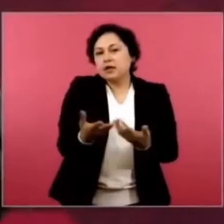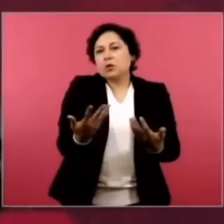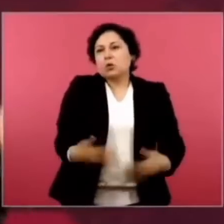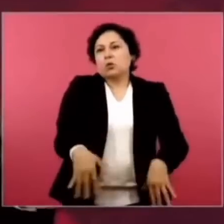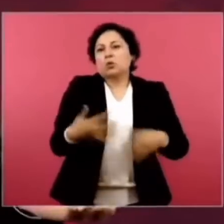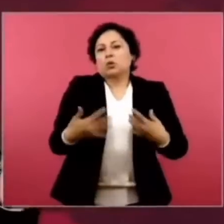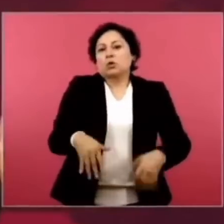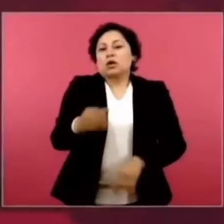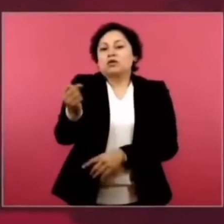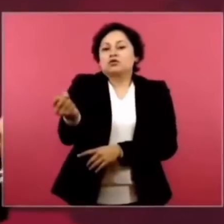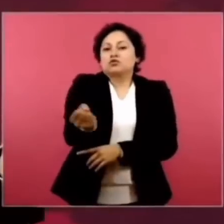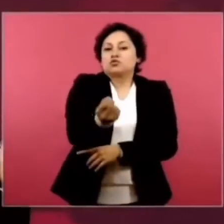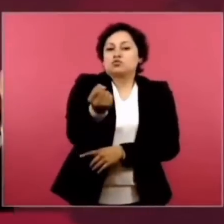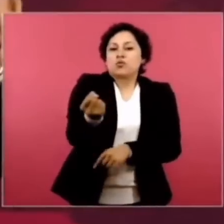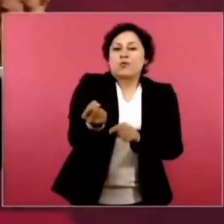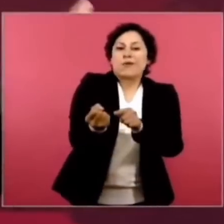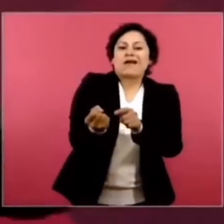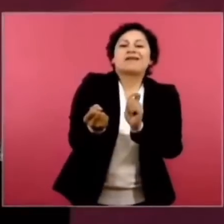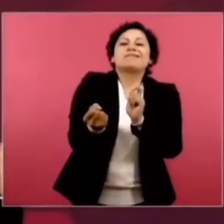tenemos